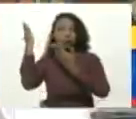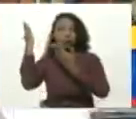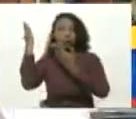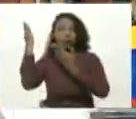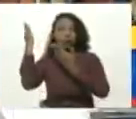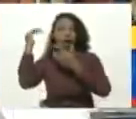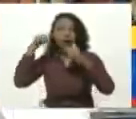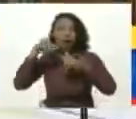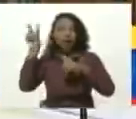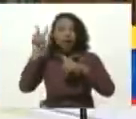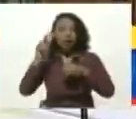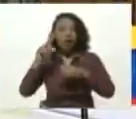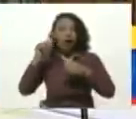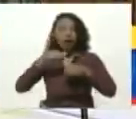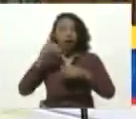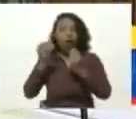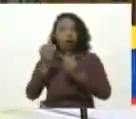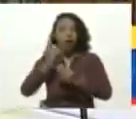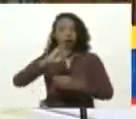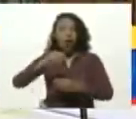en Venezuela como Julito,